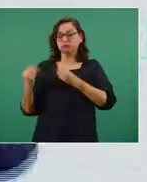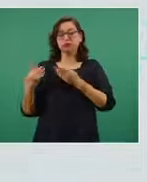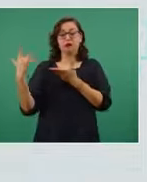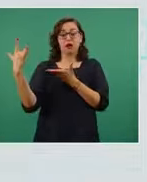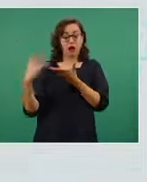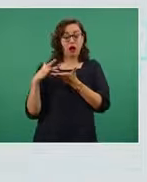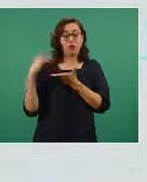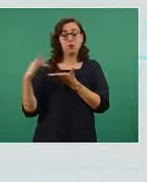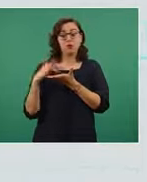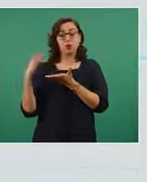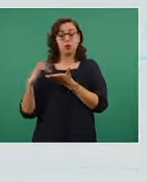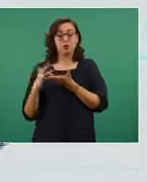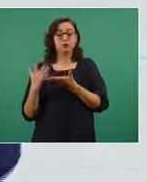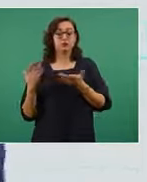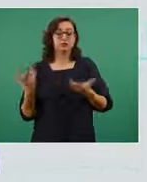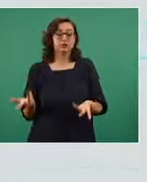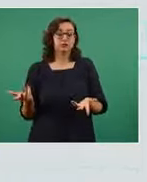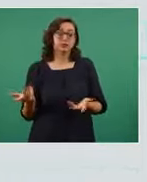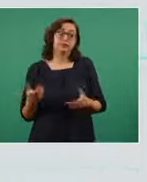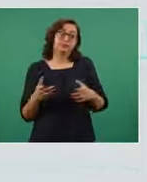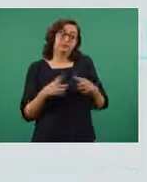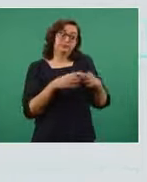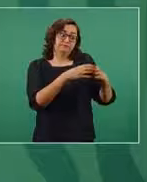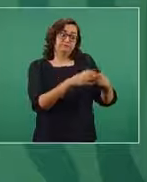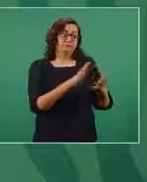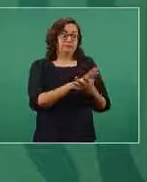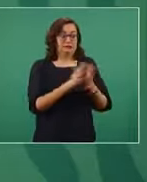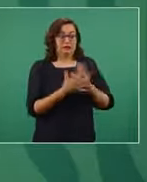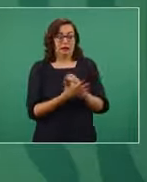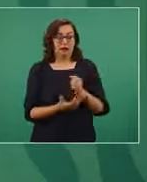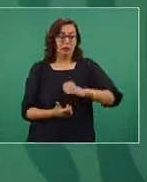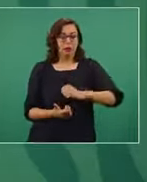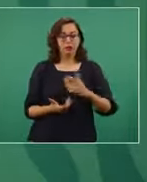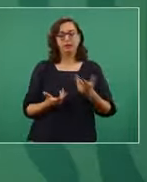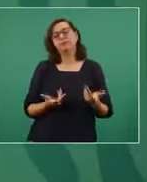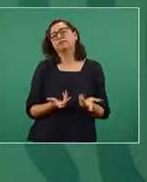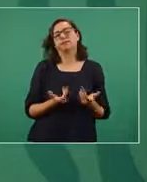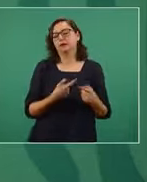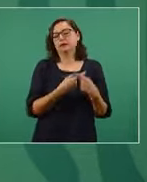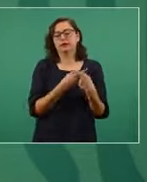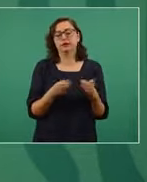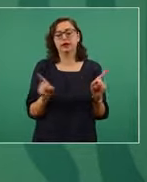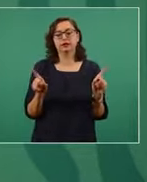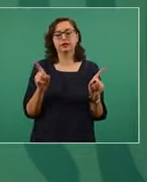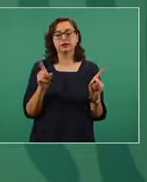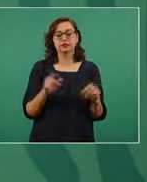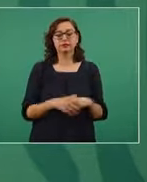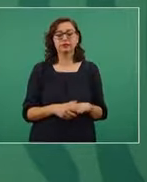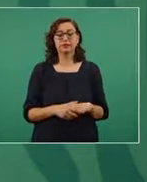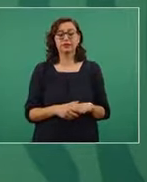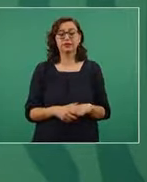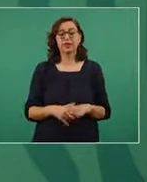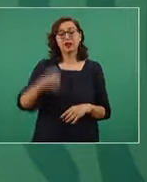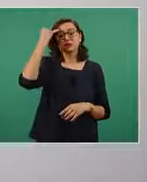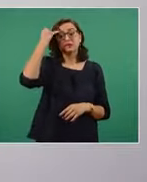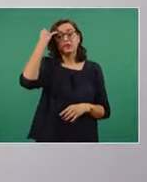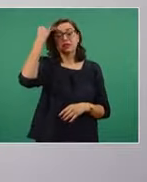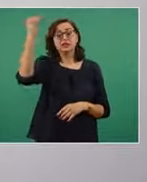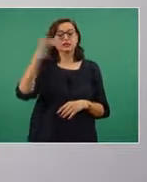Pero los traficantes de influencia, imagínense, los periodistas que ganaban y todavía